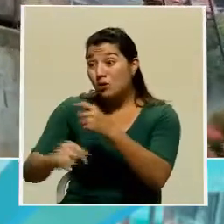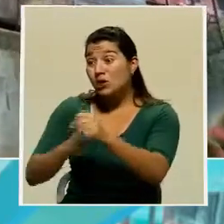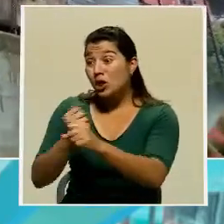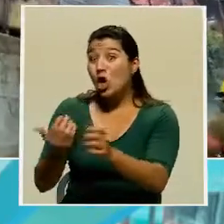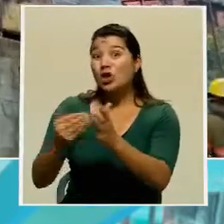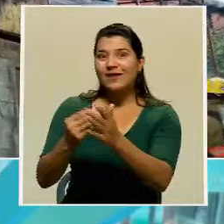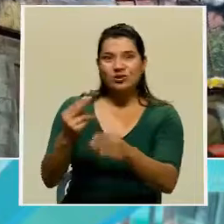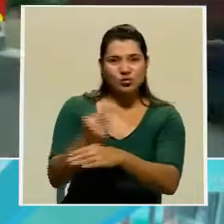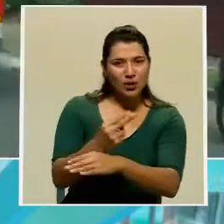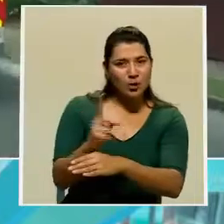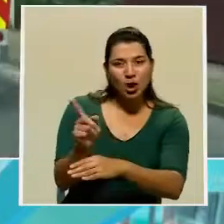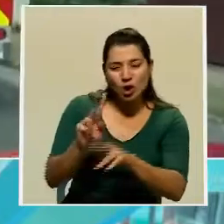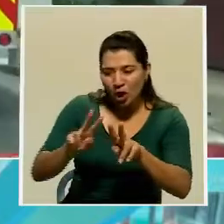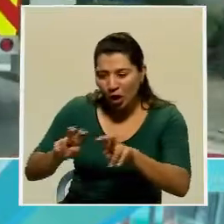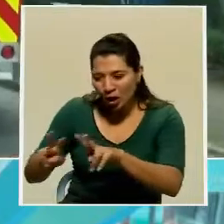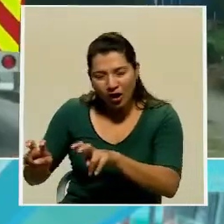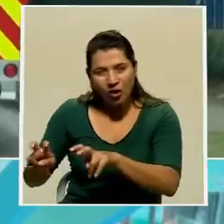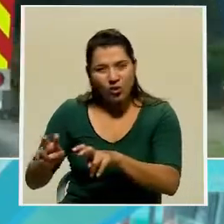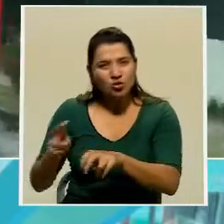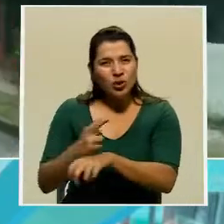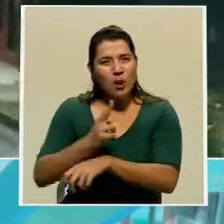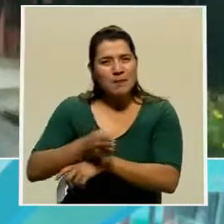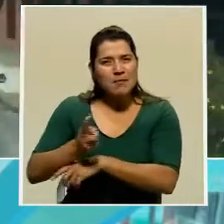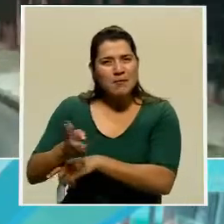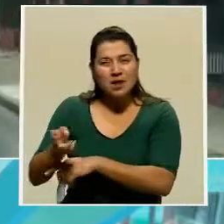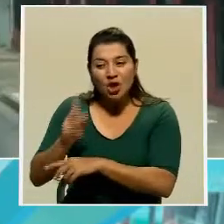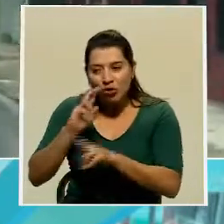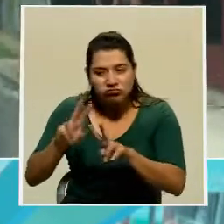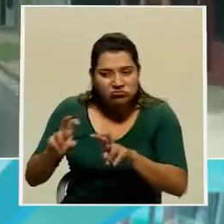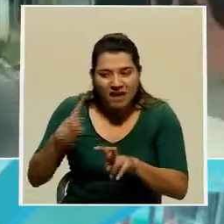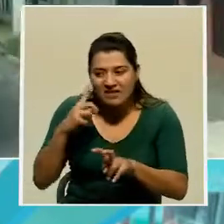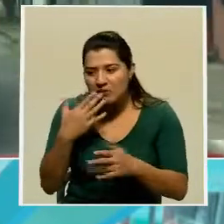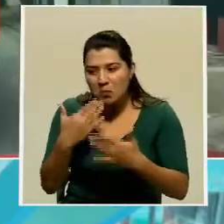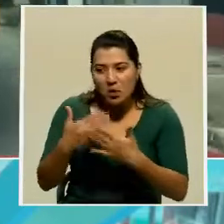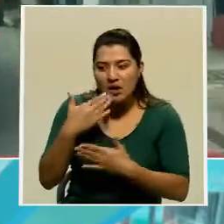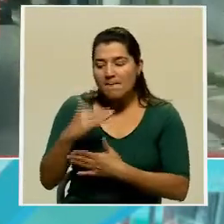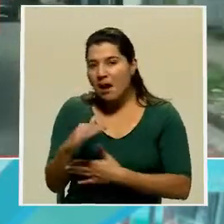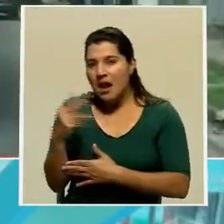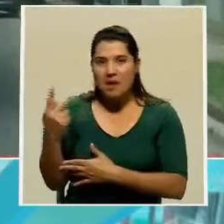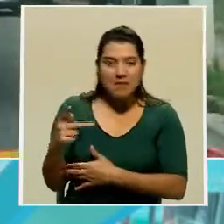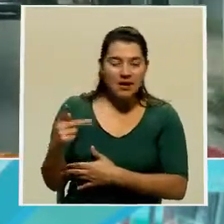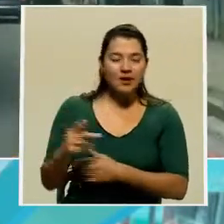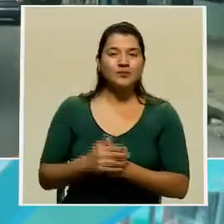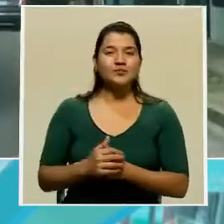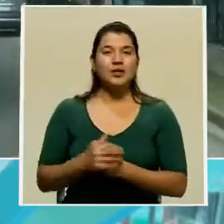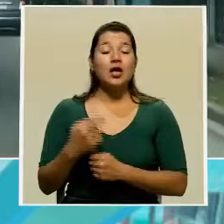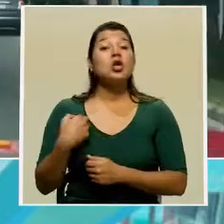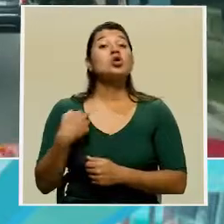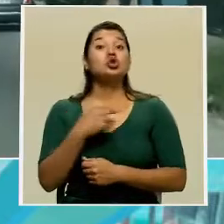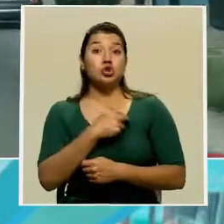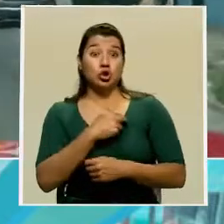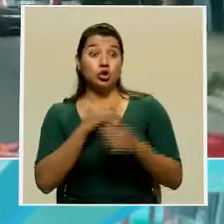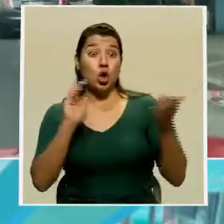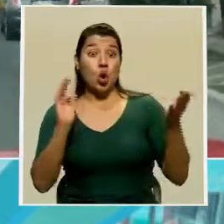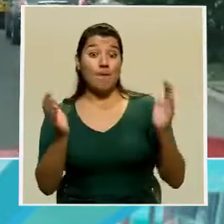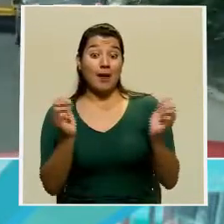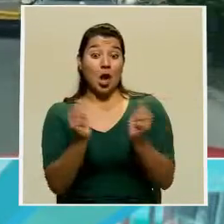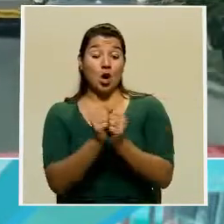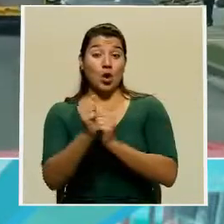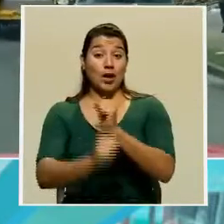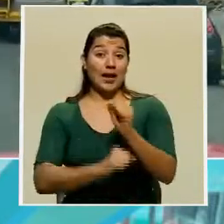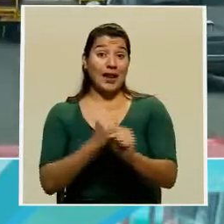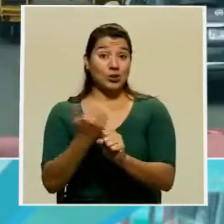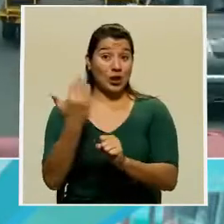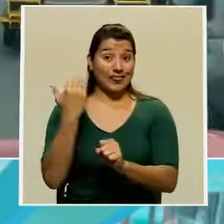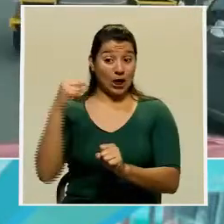causas de incendio que tienen en nuestro país. Hemos tenido una disminución con respecto al año anterior en